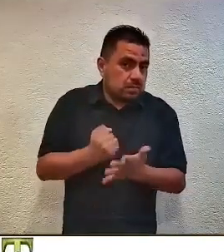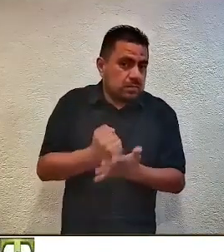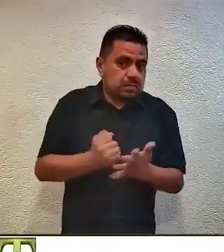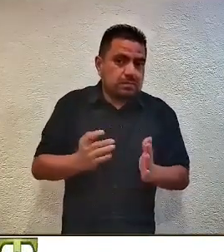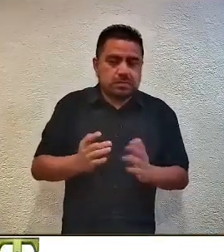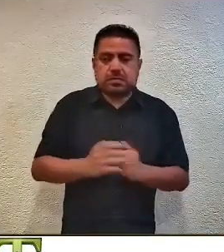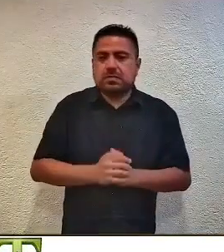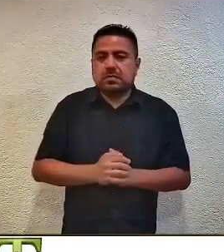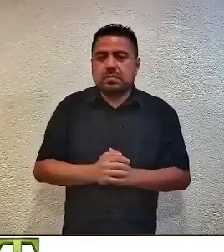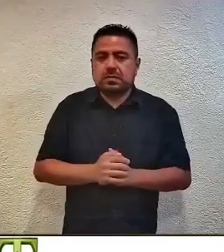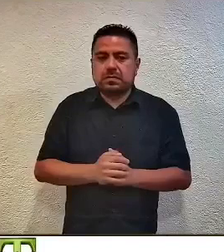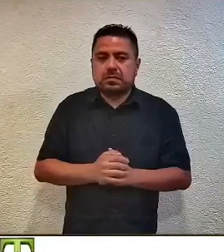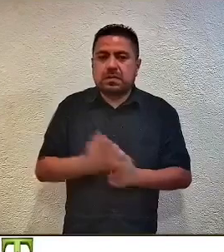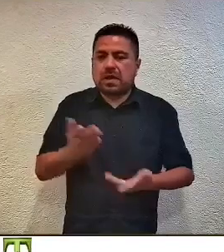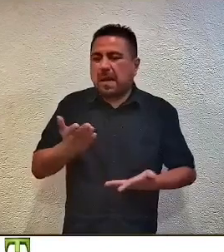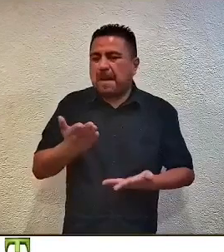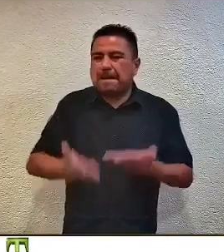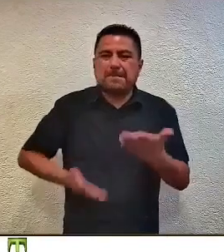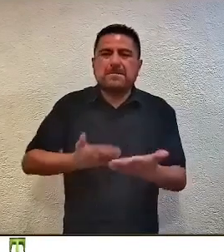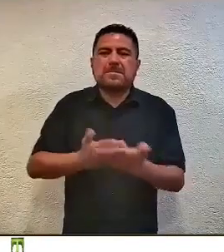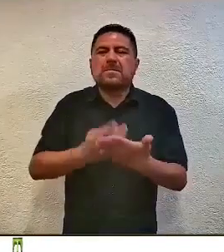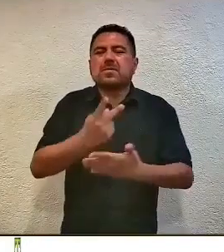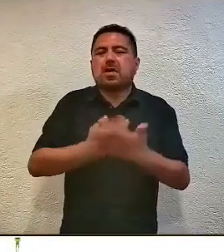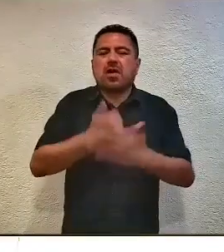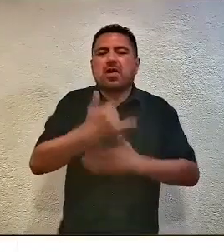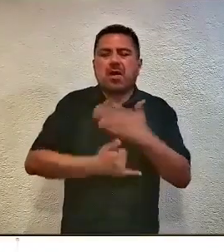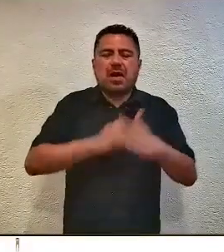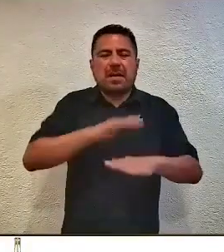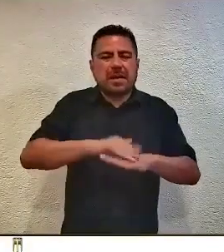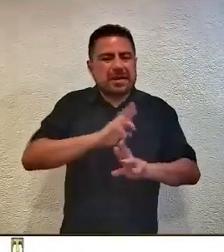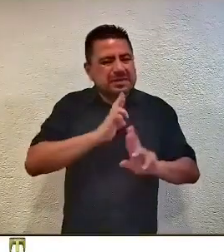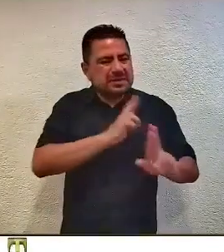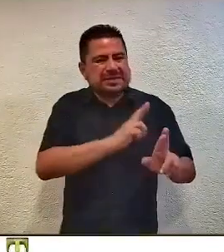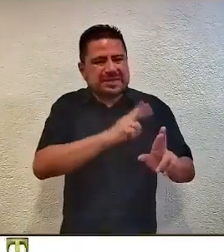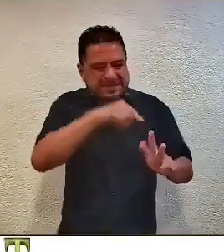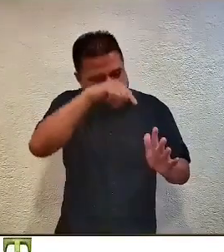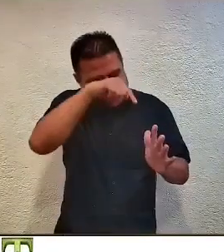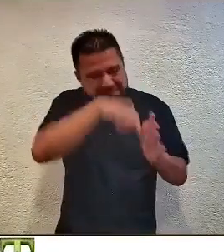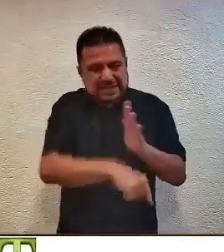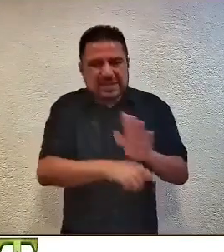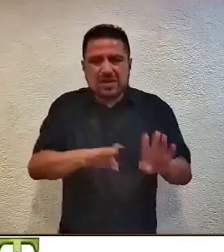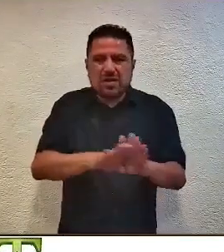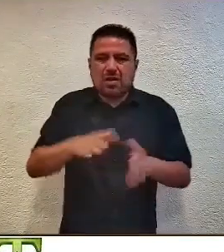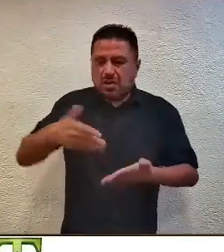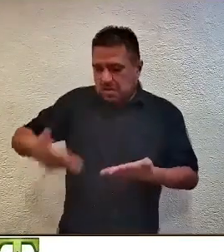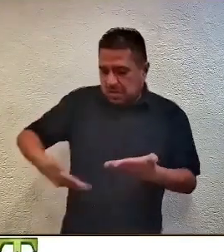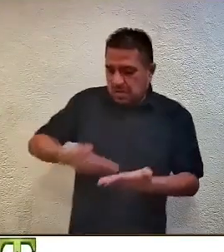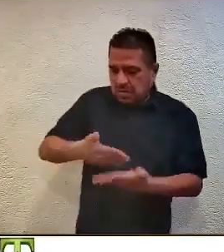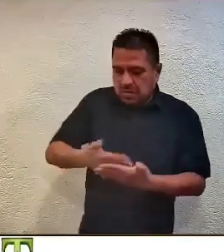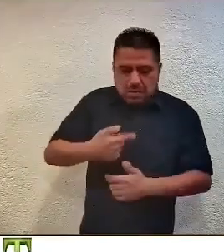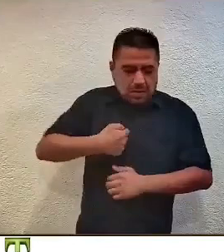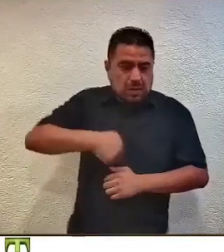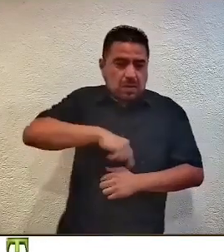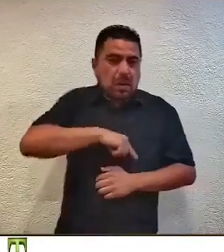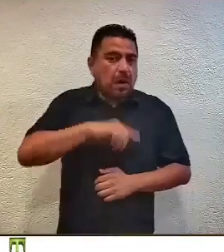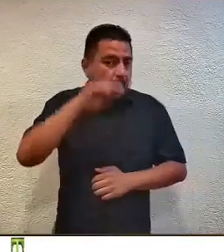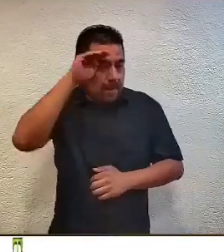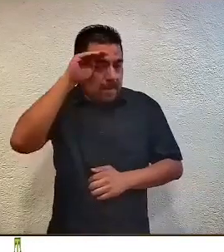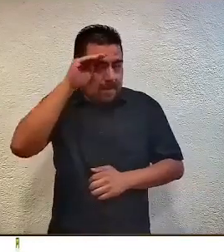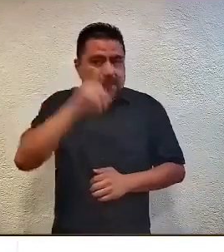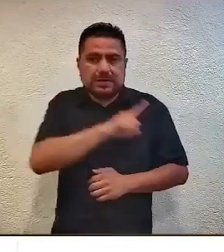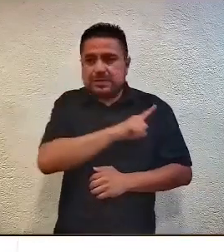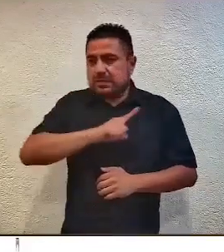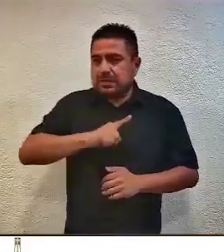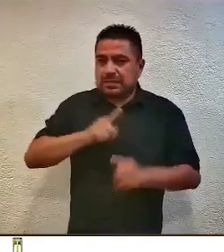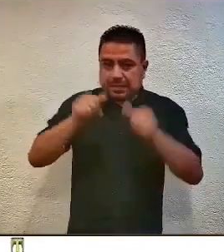que previo a proponer un proyecto que resuelva el fondo del asunto como se nos pone a la consideración, es necesario